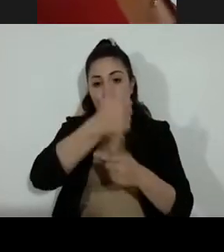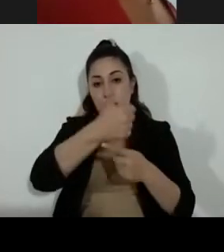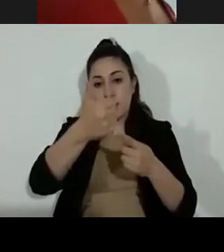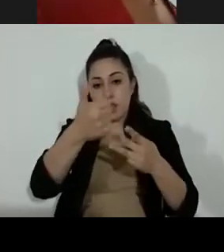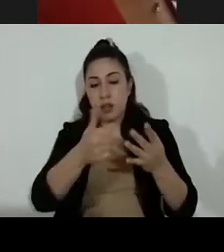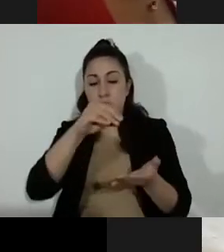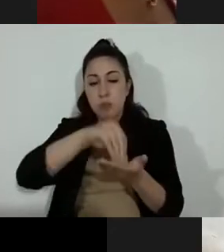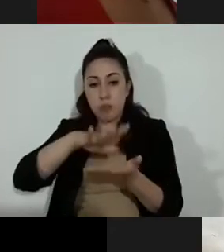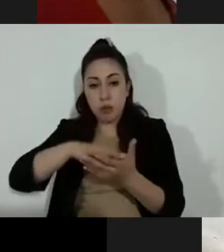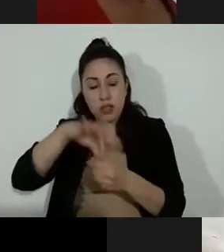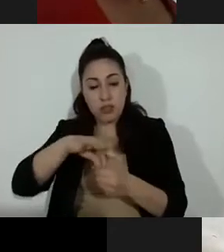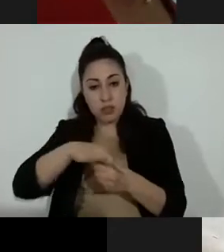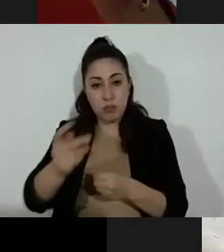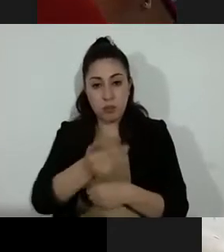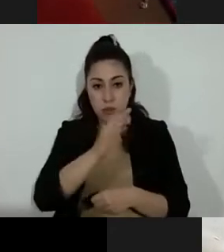adicional.